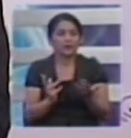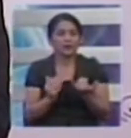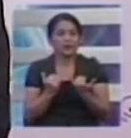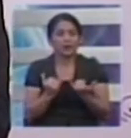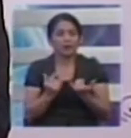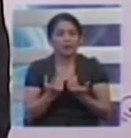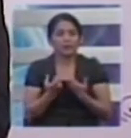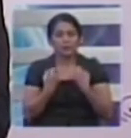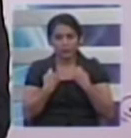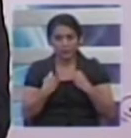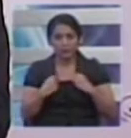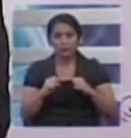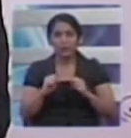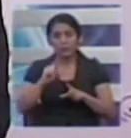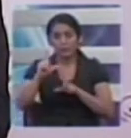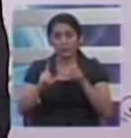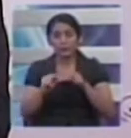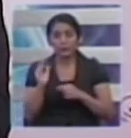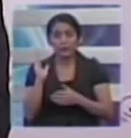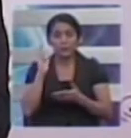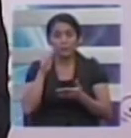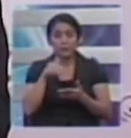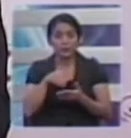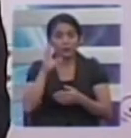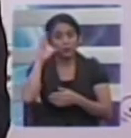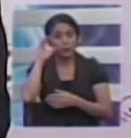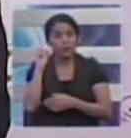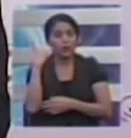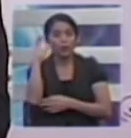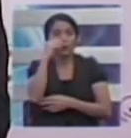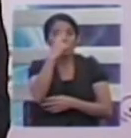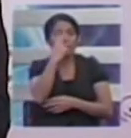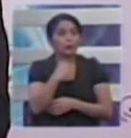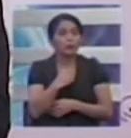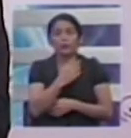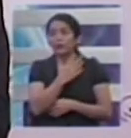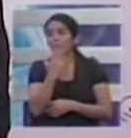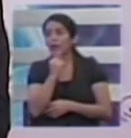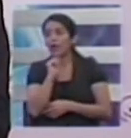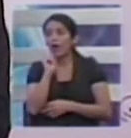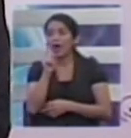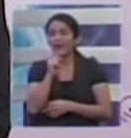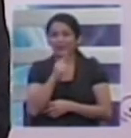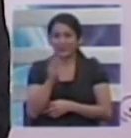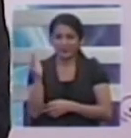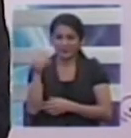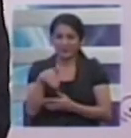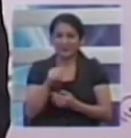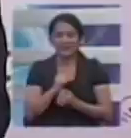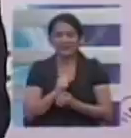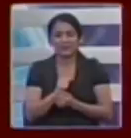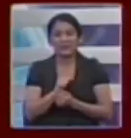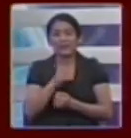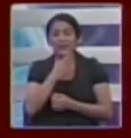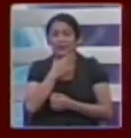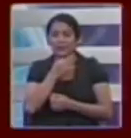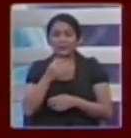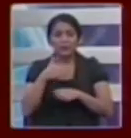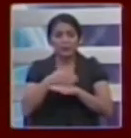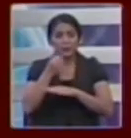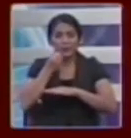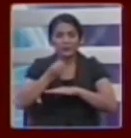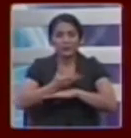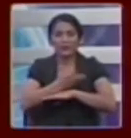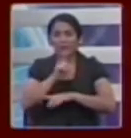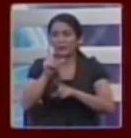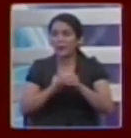nos escogen y cuando llegan a nuestro hotel están muy a gusto y eso hace también que nos recomienden. Muchas gracias. Muchísimas gracias a vos